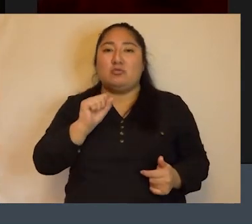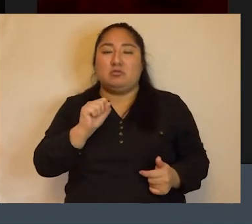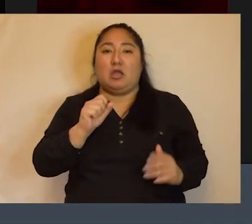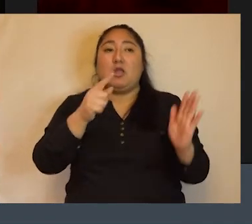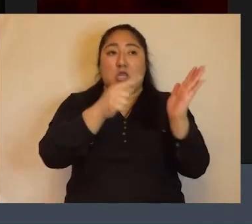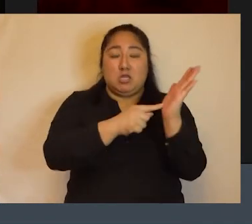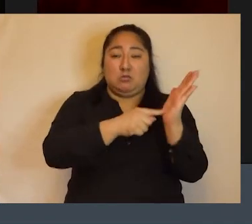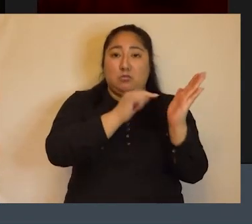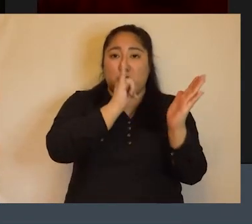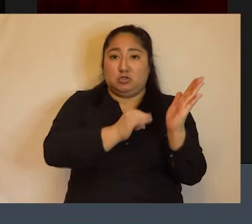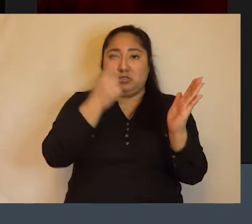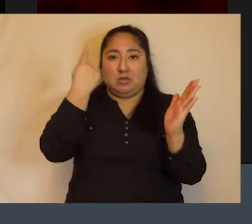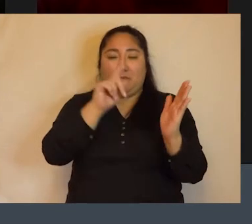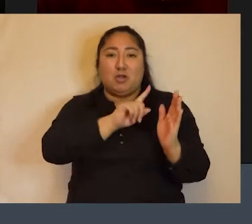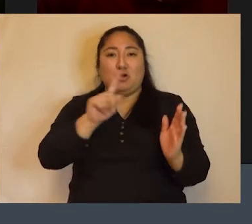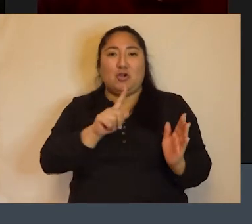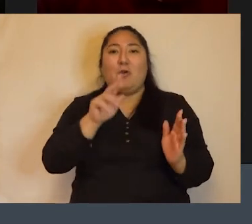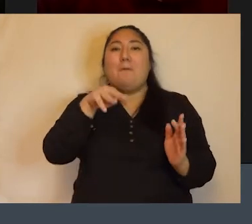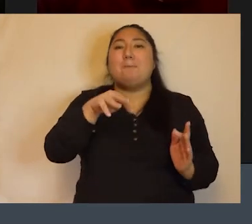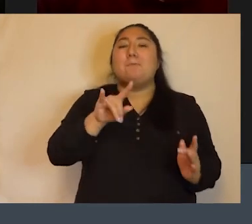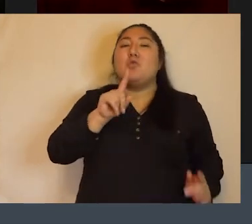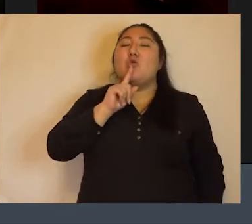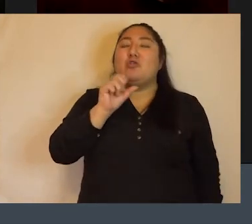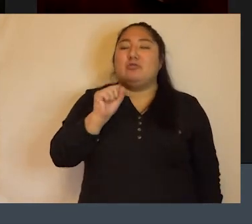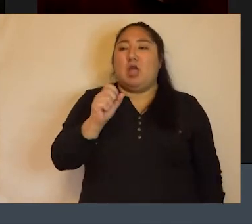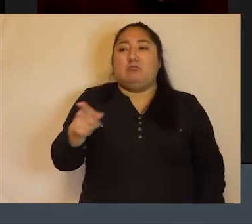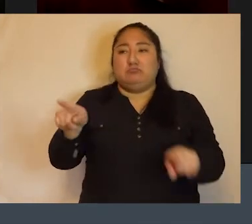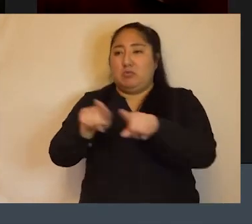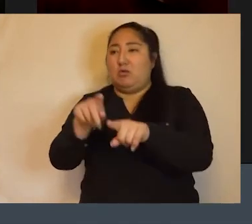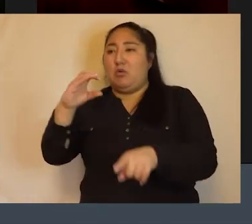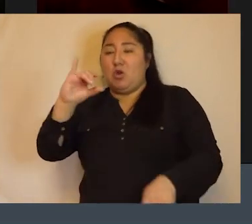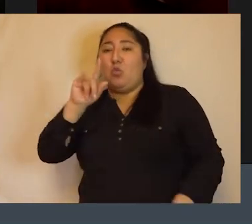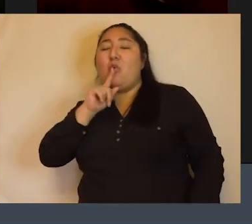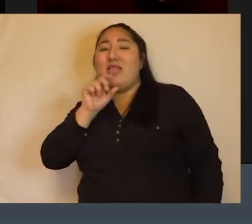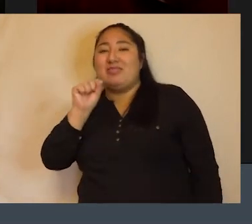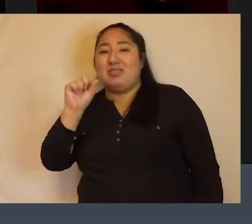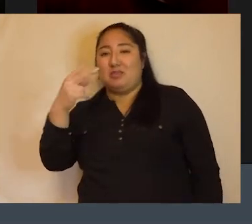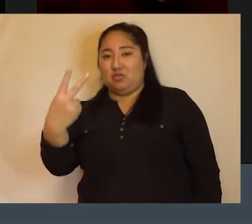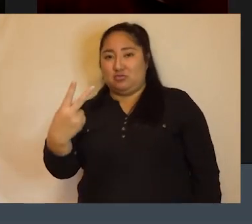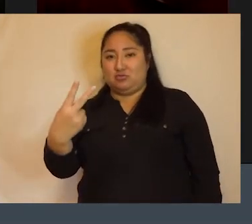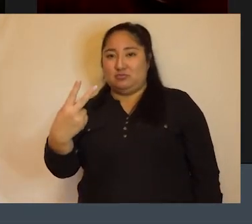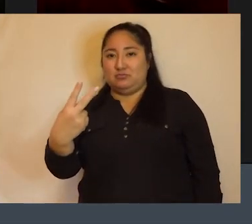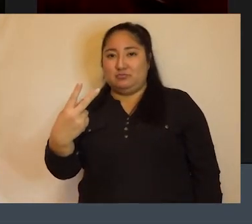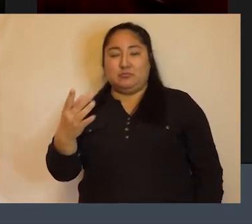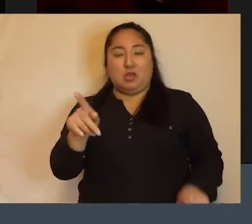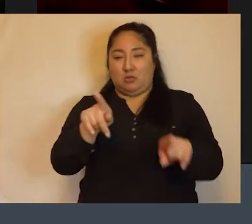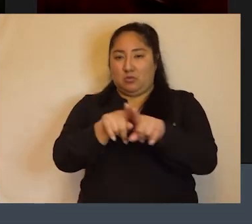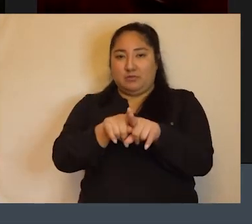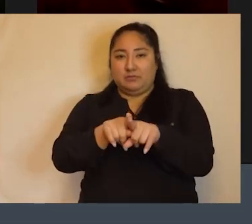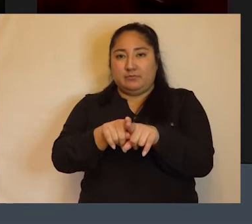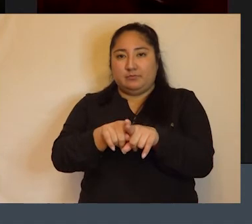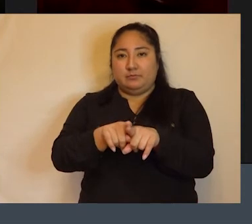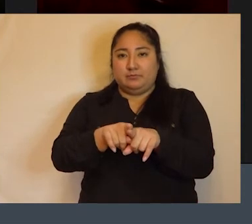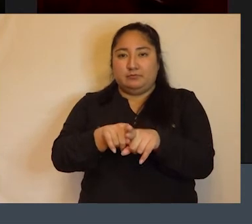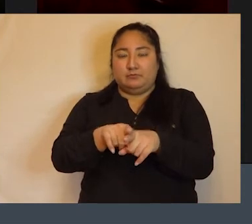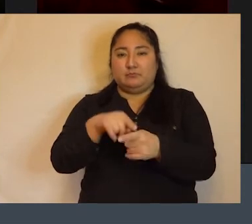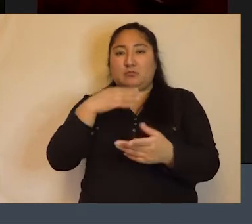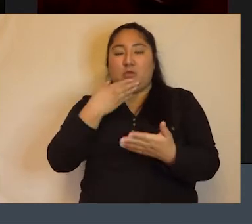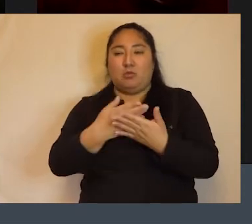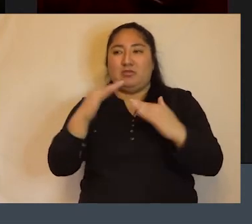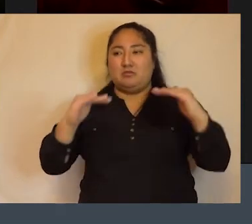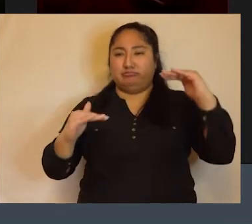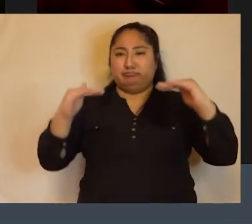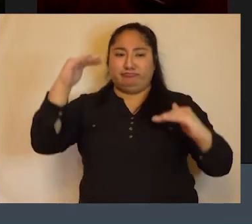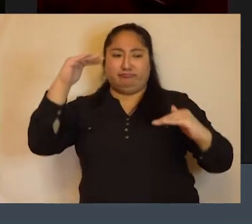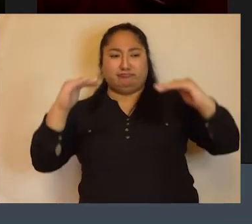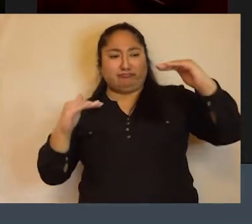Paga impuestos sobre la rentabilidad del retiro igual que la cuenta 2. Por eso es que en términos,